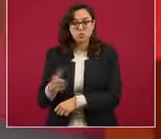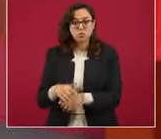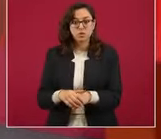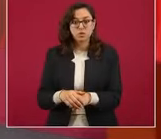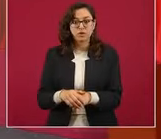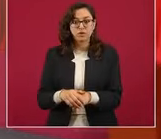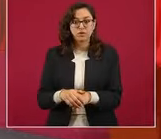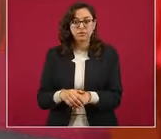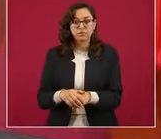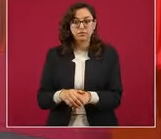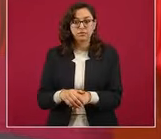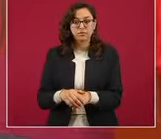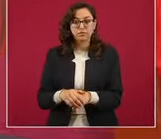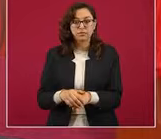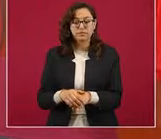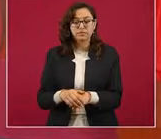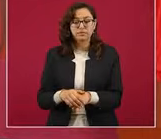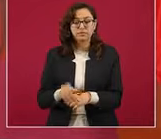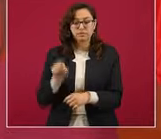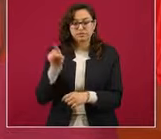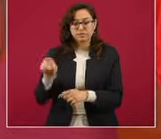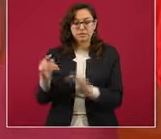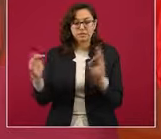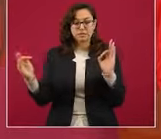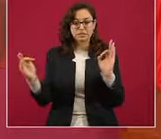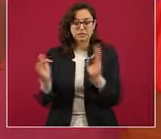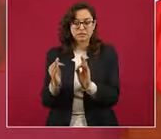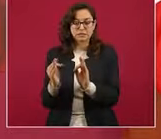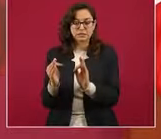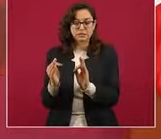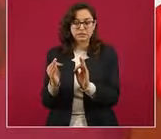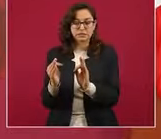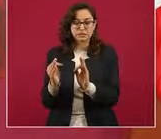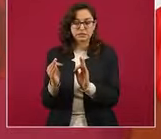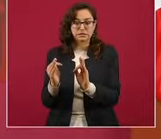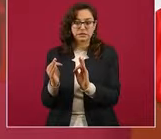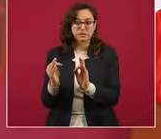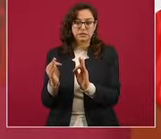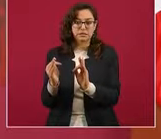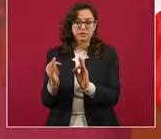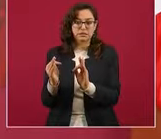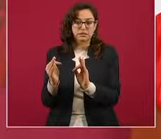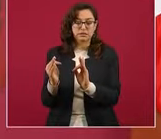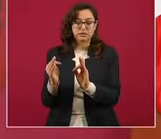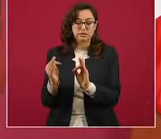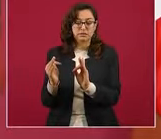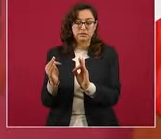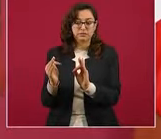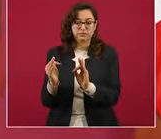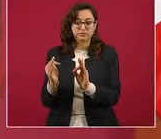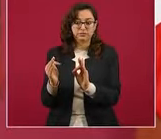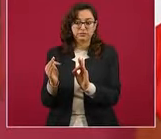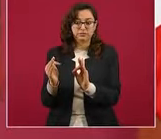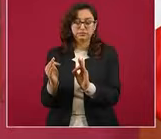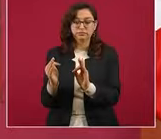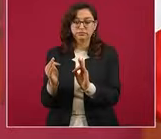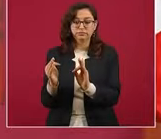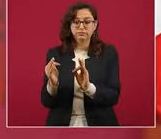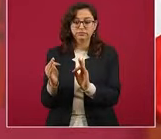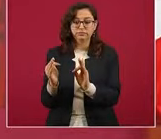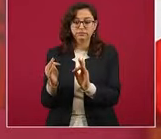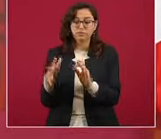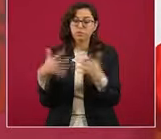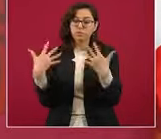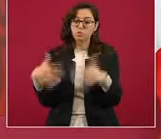enterrada cerca de donde está el personaje